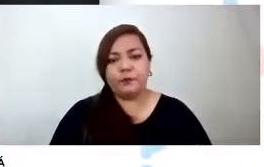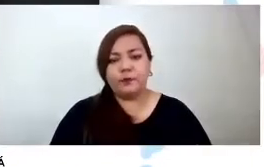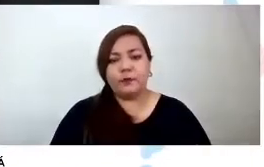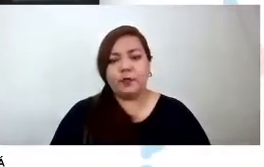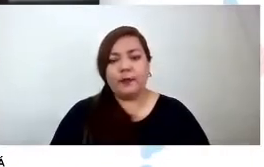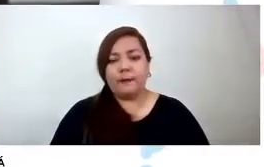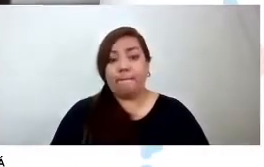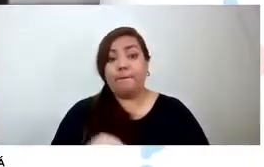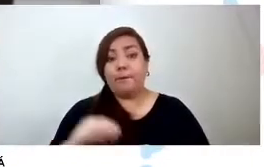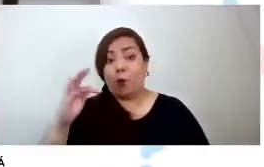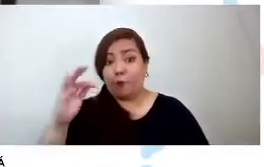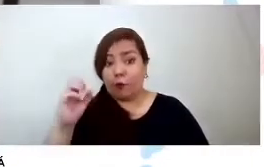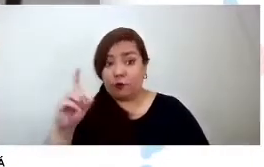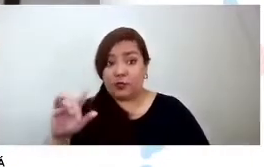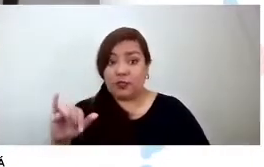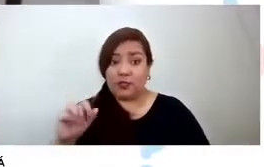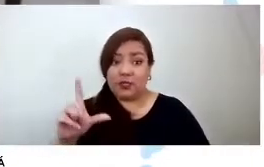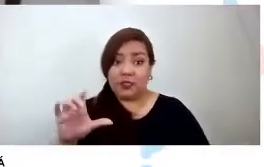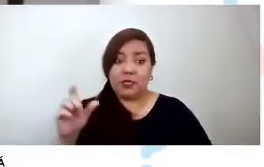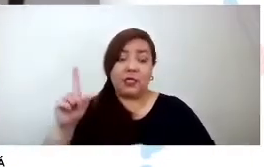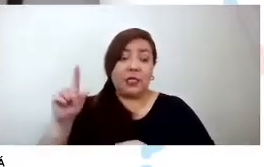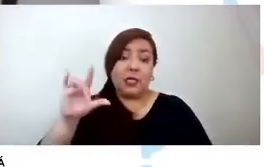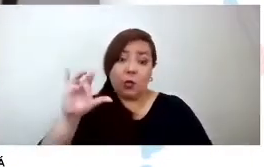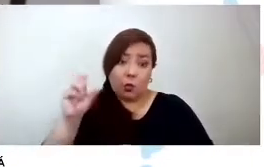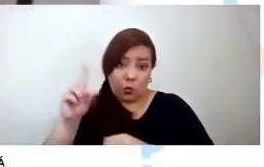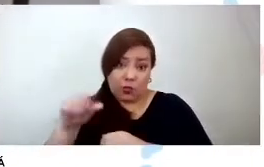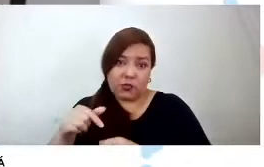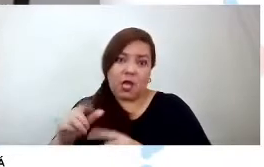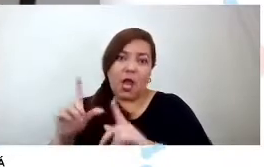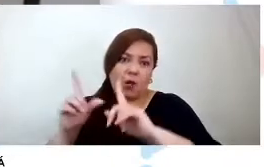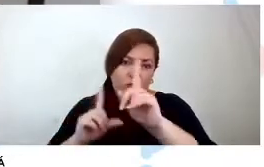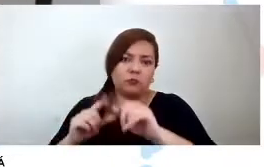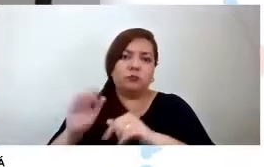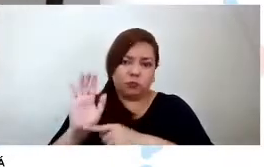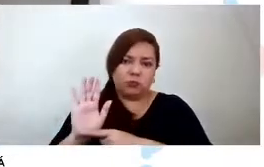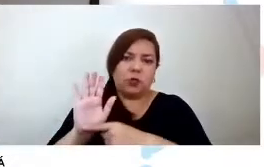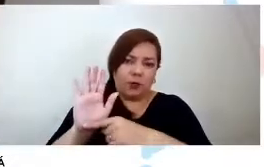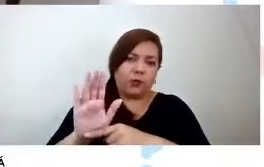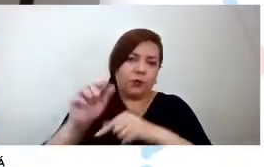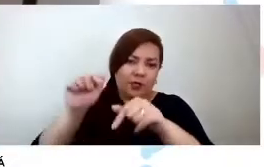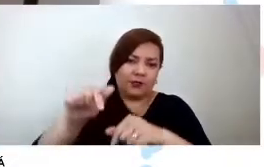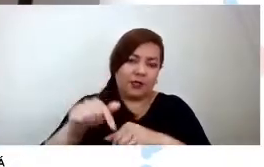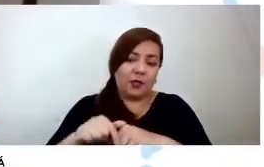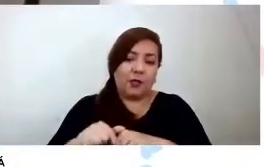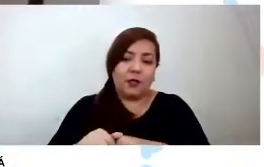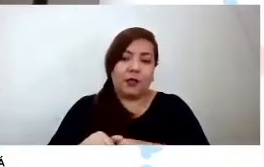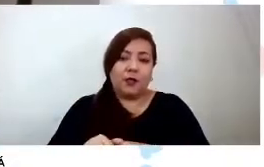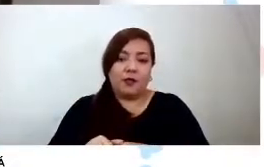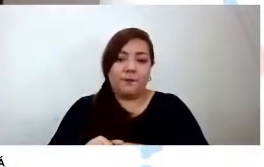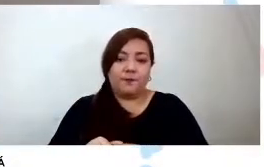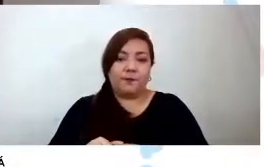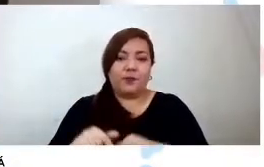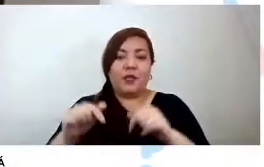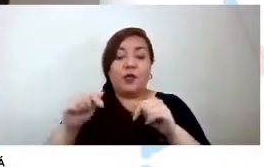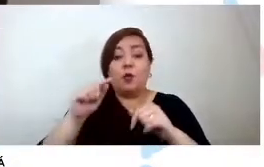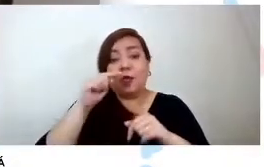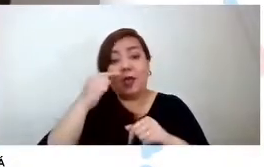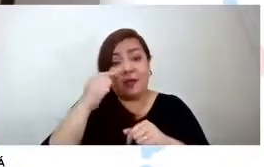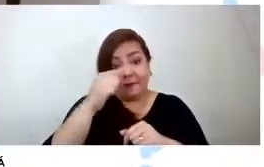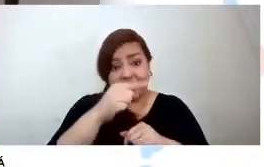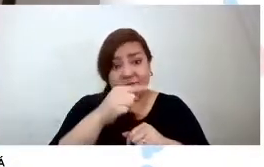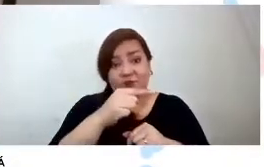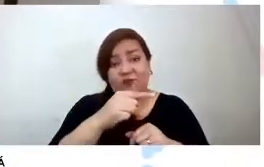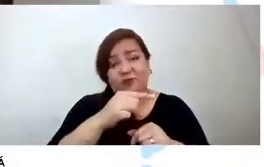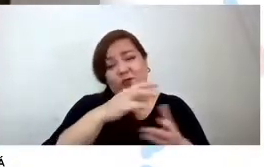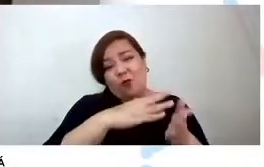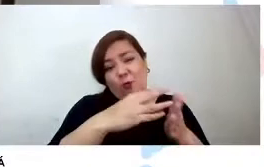fósiles que Luis les mostró hace poquito rato, están expuestos en la sala, pero lo que ustedes ven son réplicas, y lo que ahora recién vieron son originales.